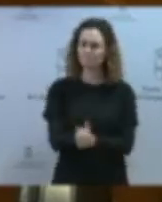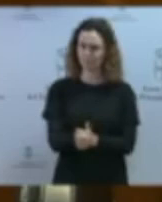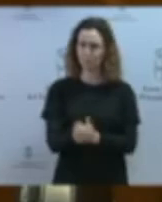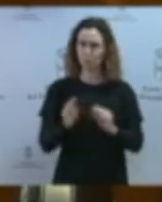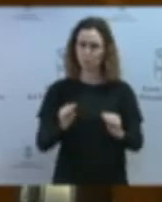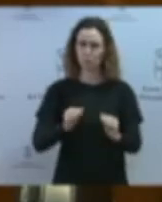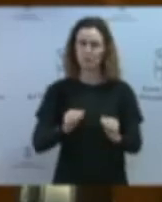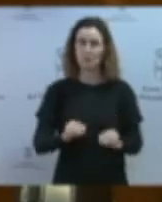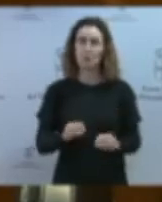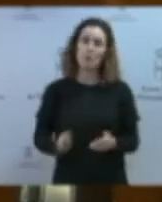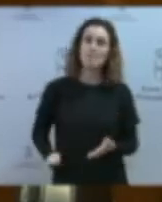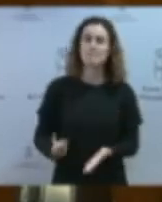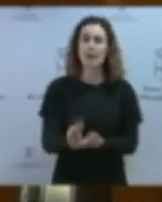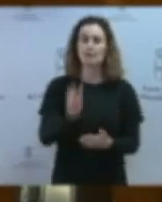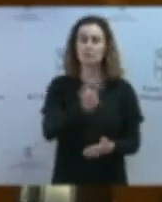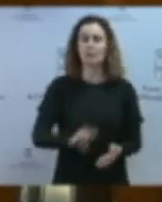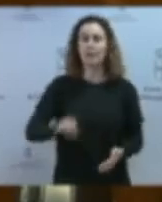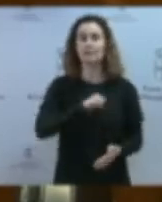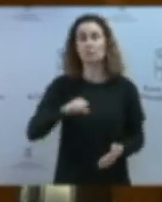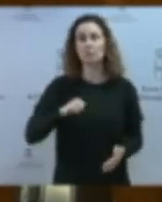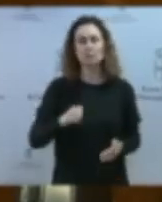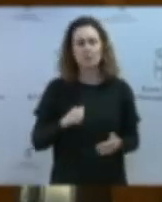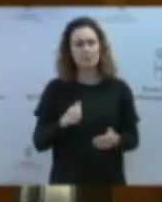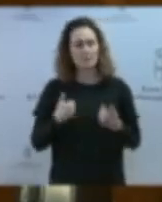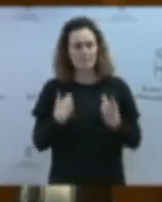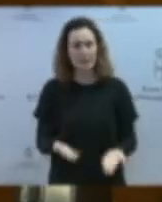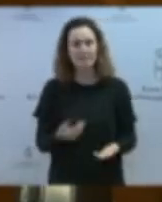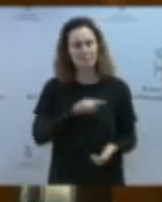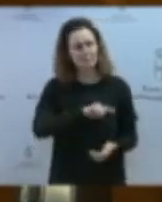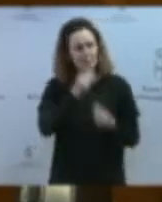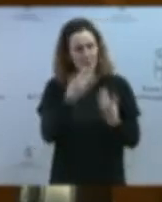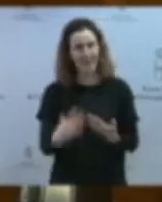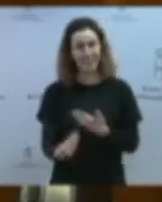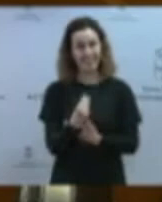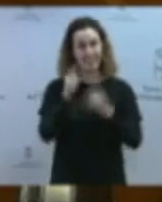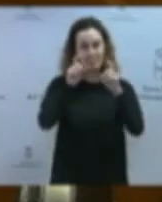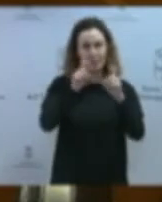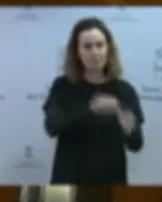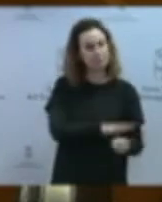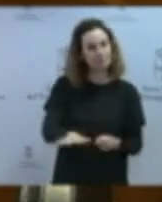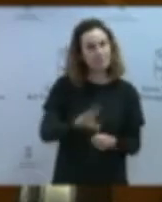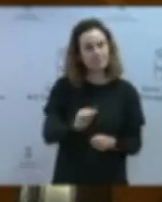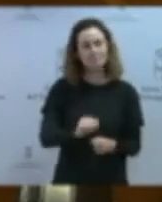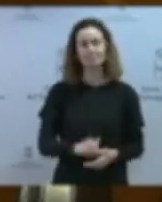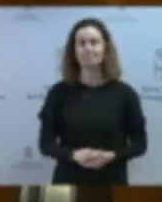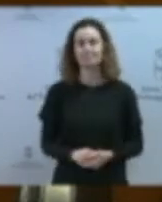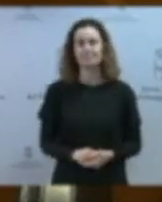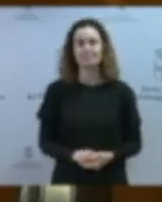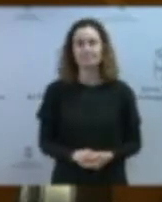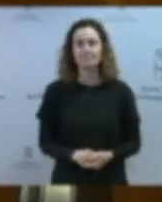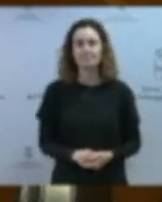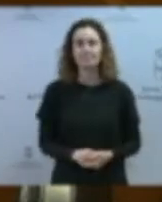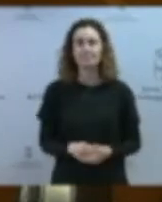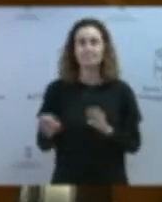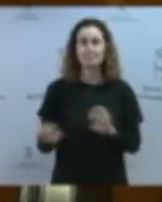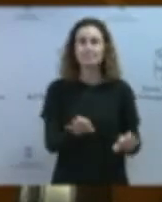encantado. Dinero que nos venga para educación, dinero que dedicaremos a invertir más en educación. ¿Cómo se está planificando el curso? Lo dije desde el principio,